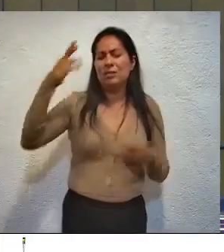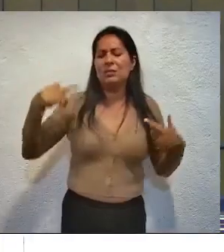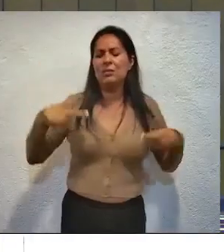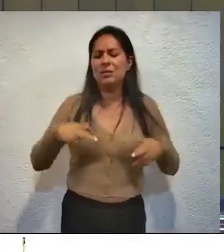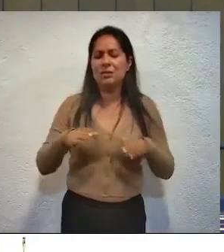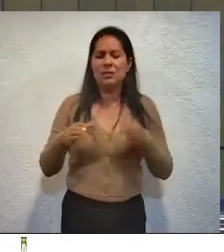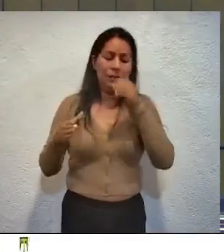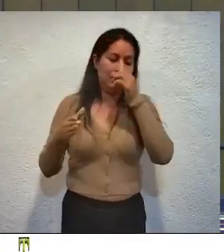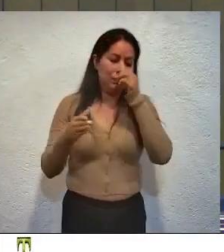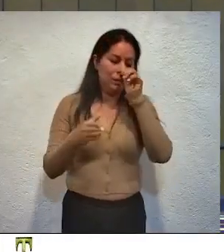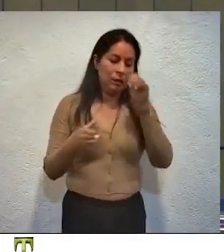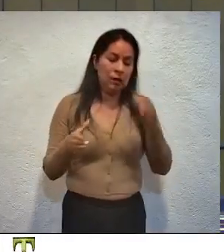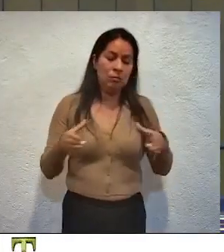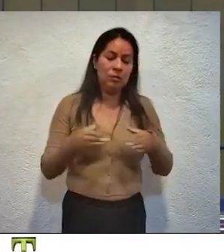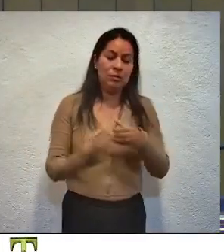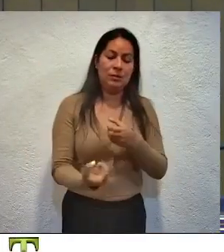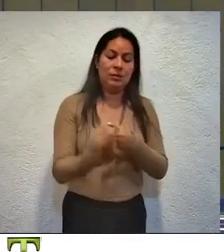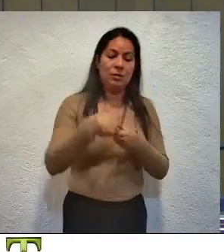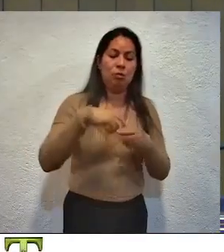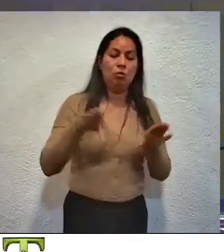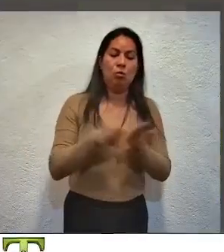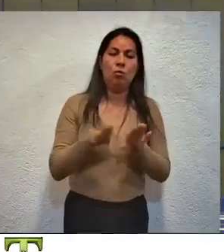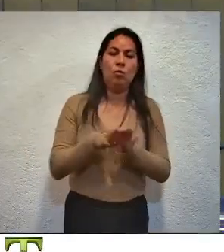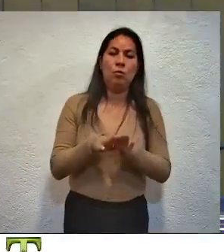representantes comunitarios están adscritas, como